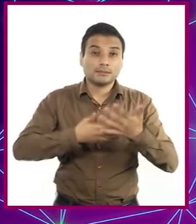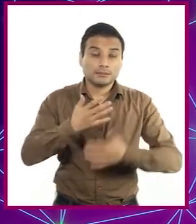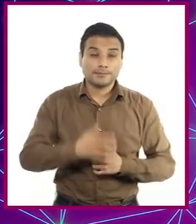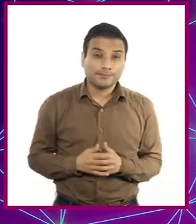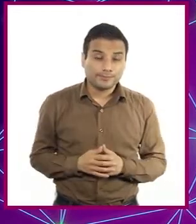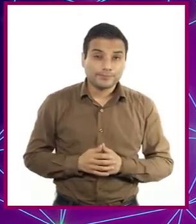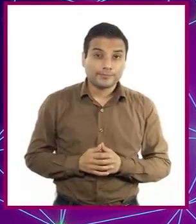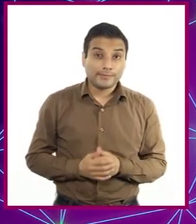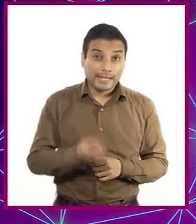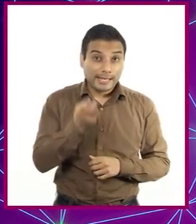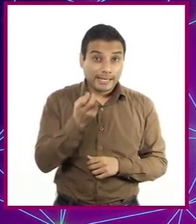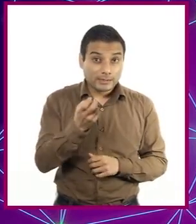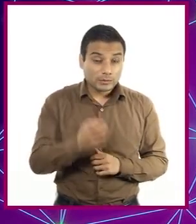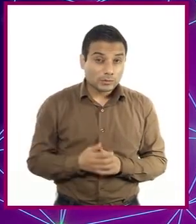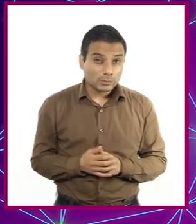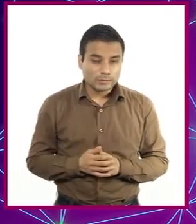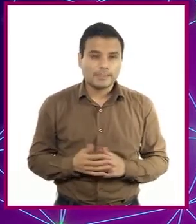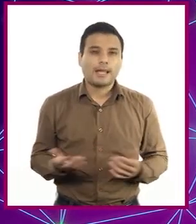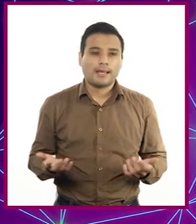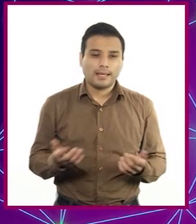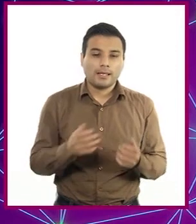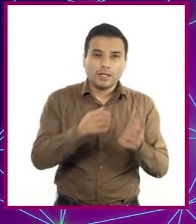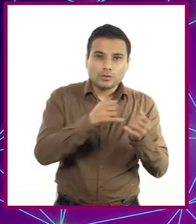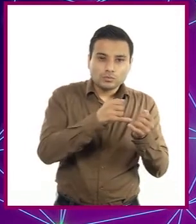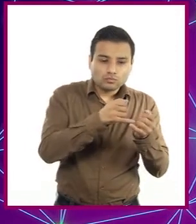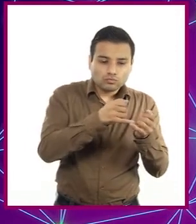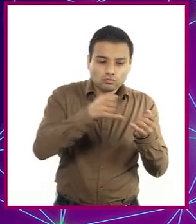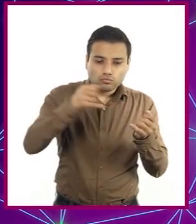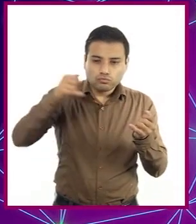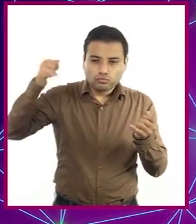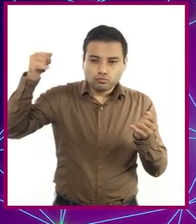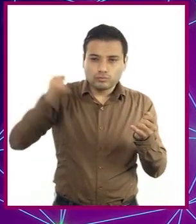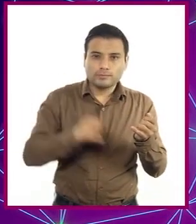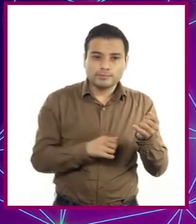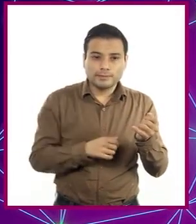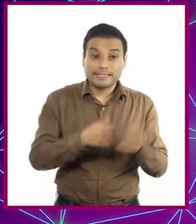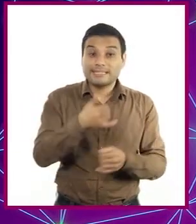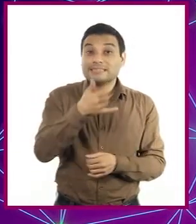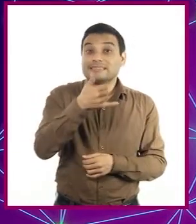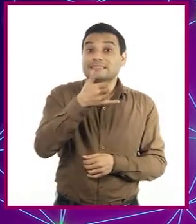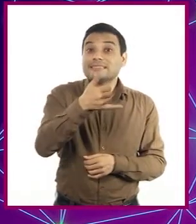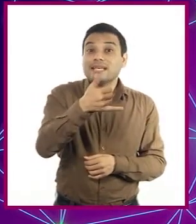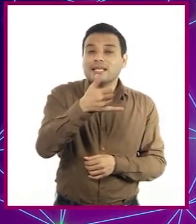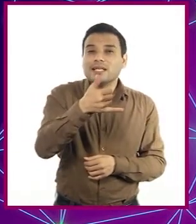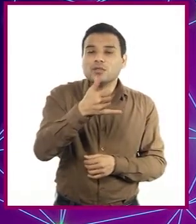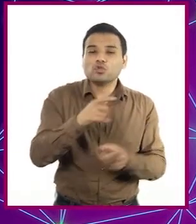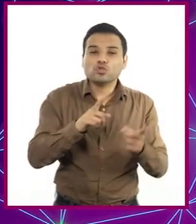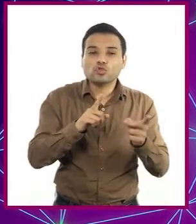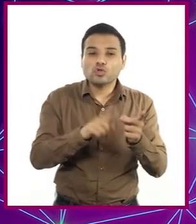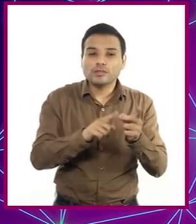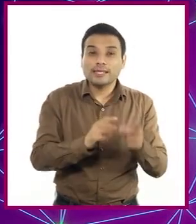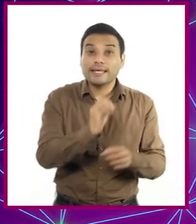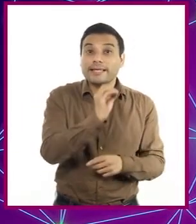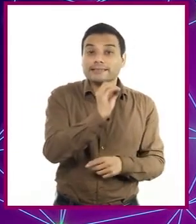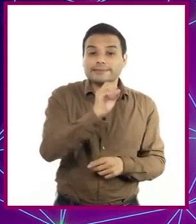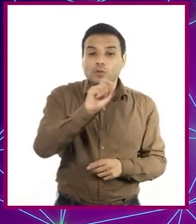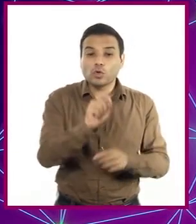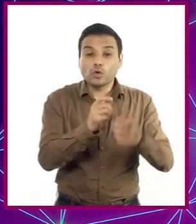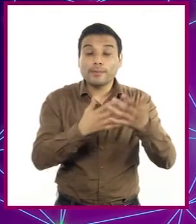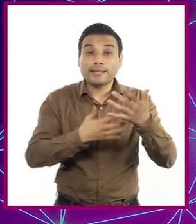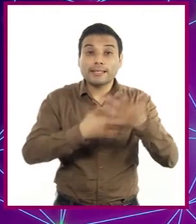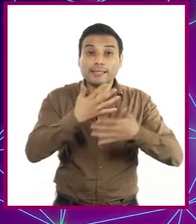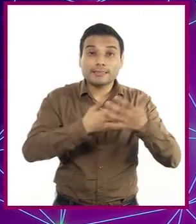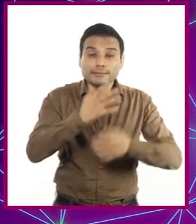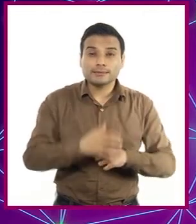esta podemos observar que la recta corta al eje de las y en el punto 0,15, que en el